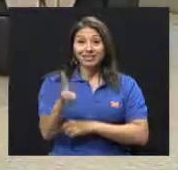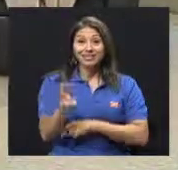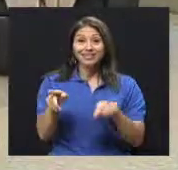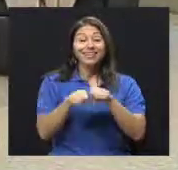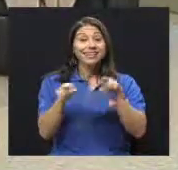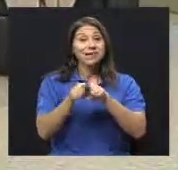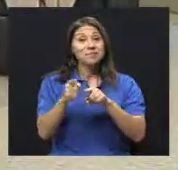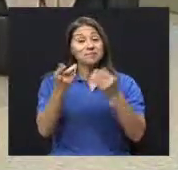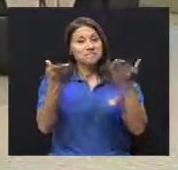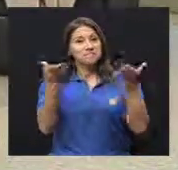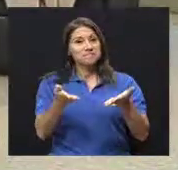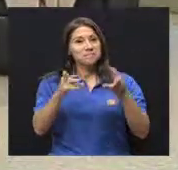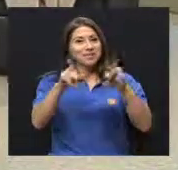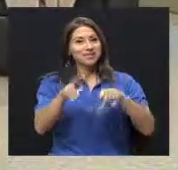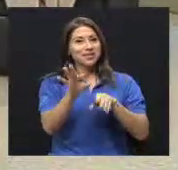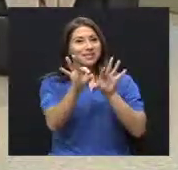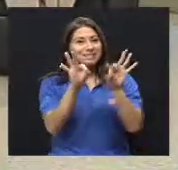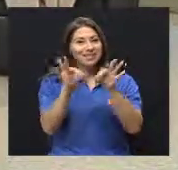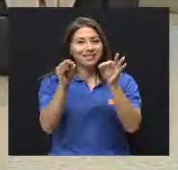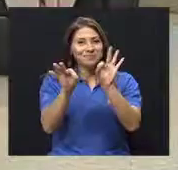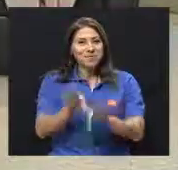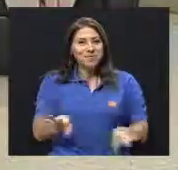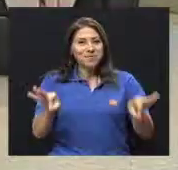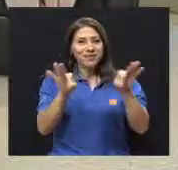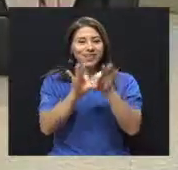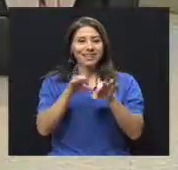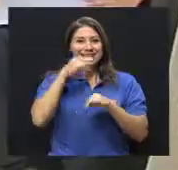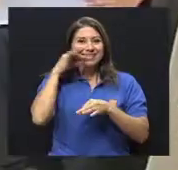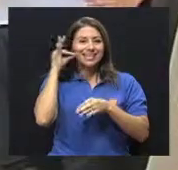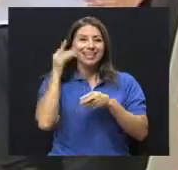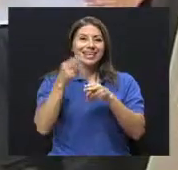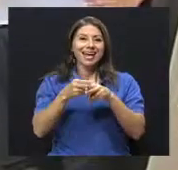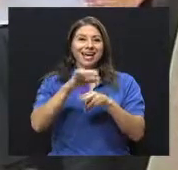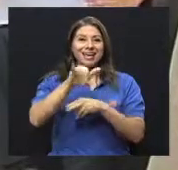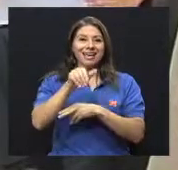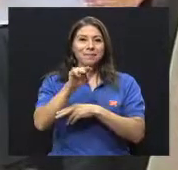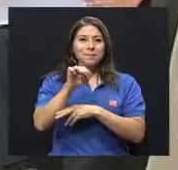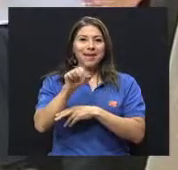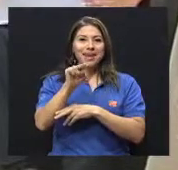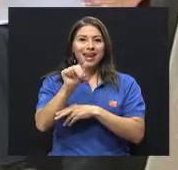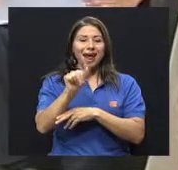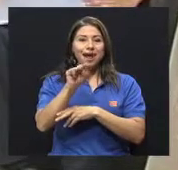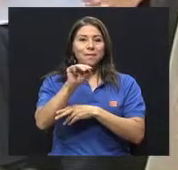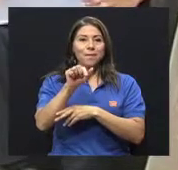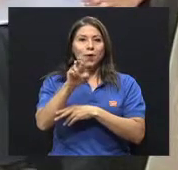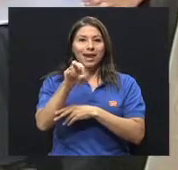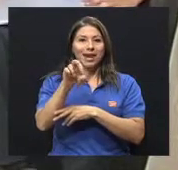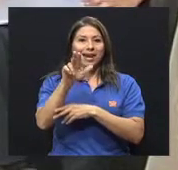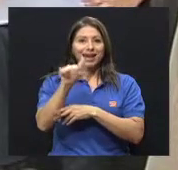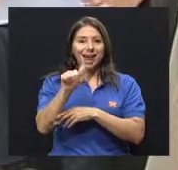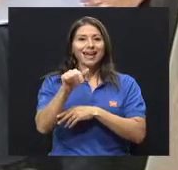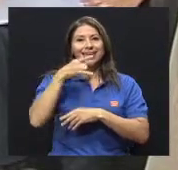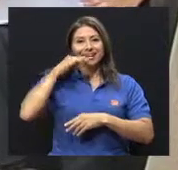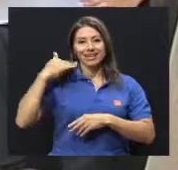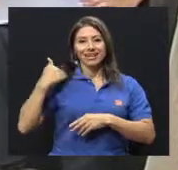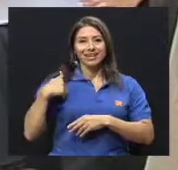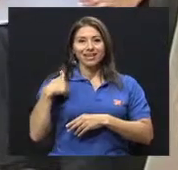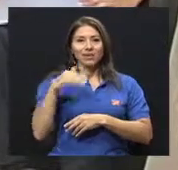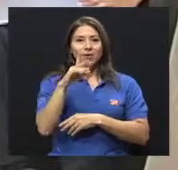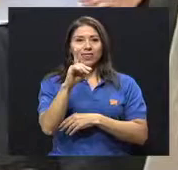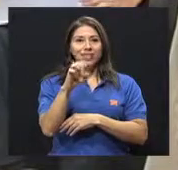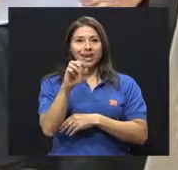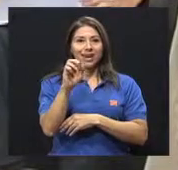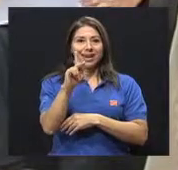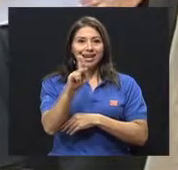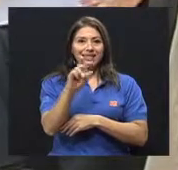Costarricense y también para ello contamos con estos invitados muy importantes. Se trata de la niña Jimena Morera Prada y el niño Derek Sandoval Campos